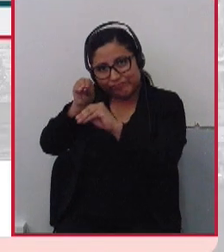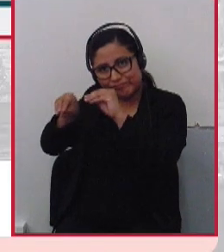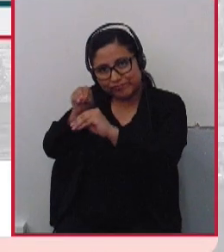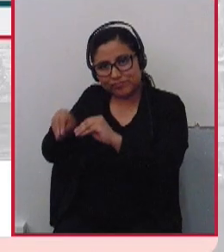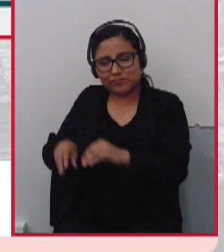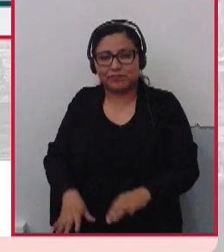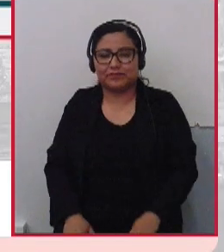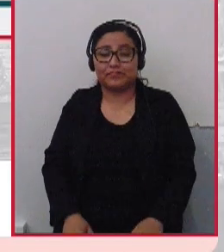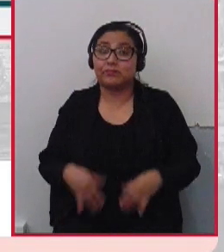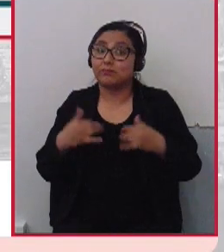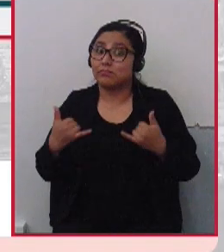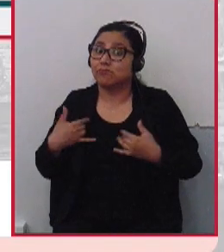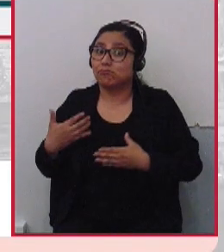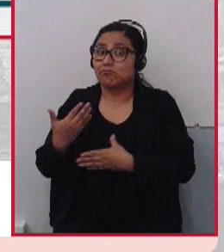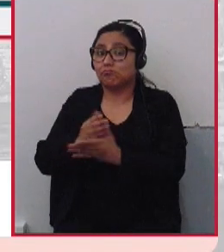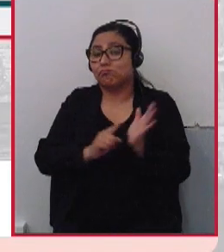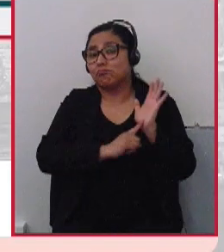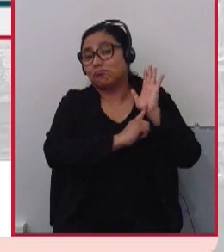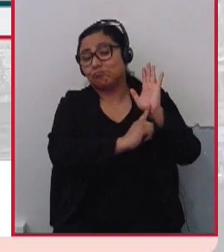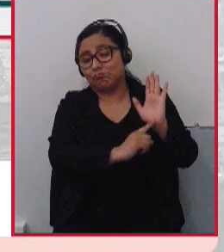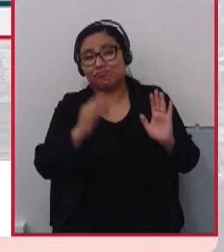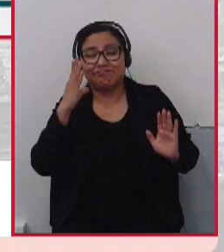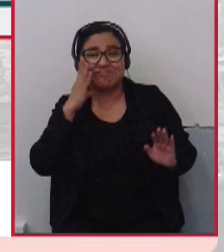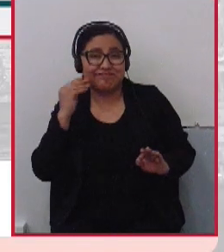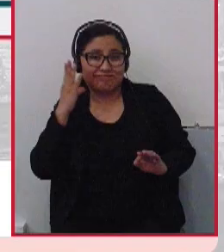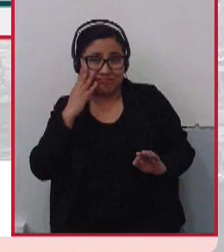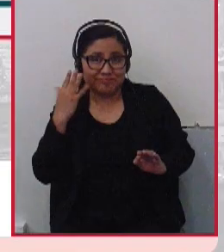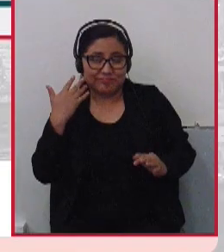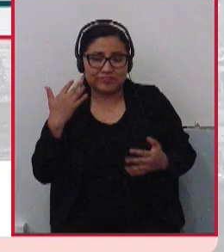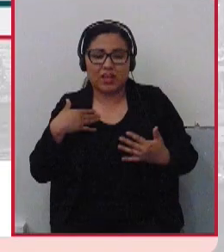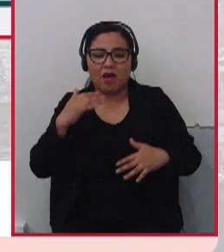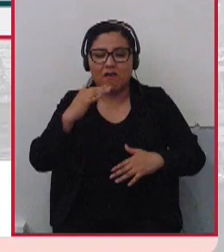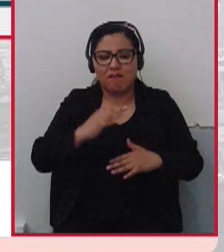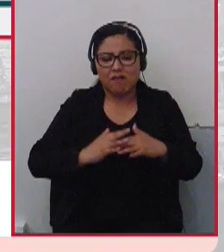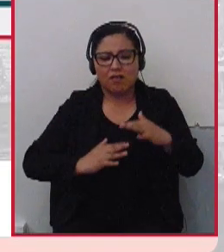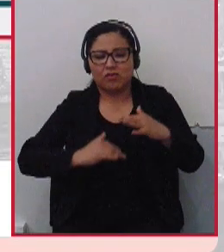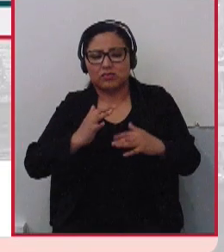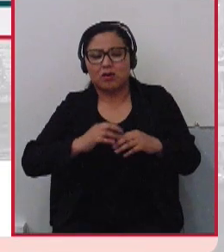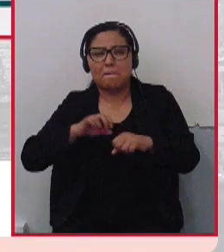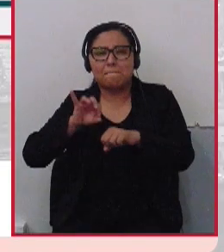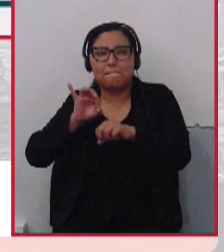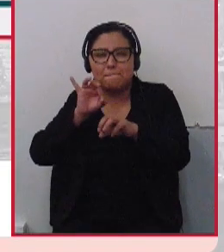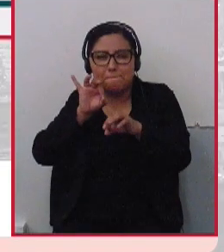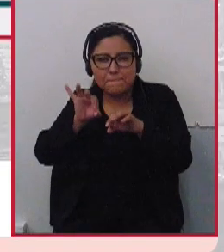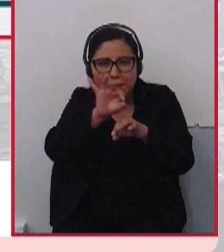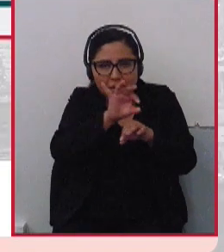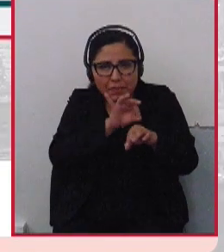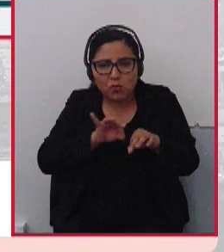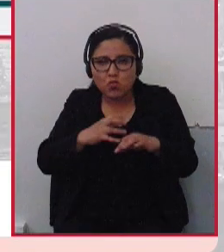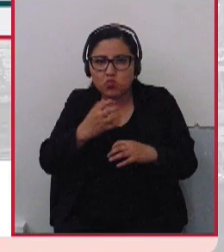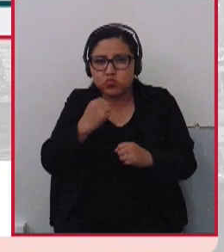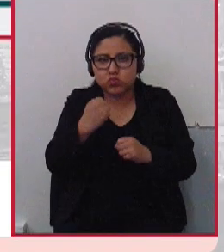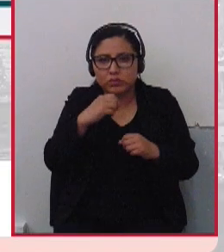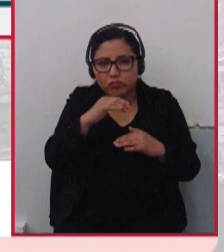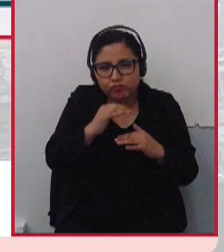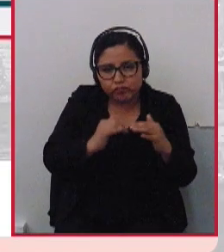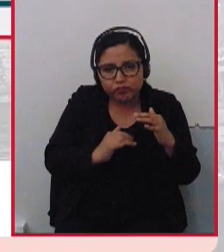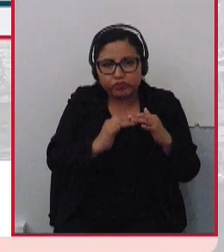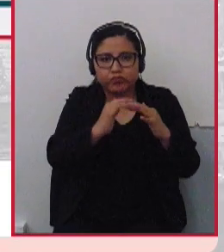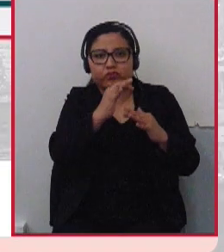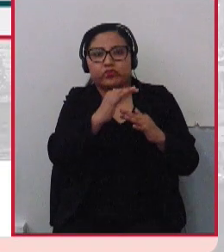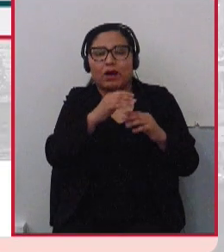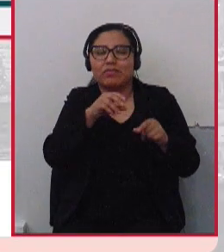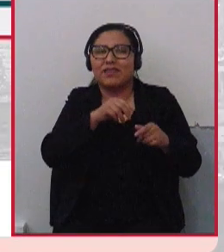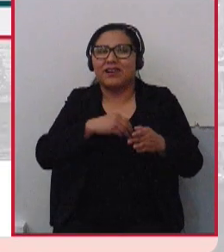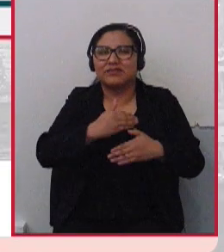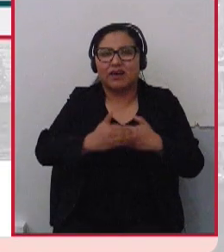Ahora les voy a compartir nuestra experiencia de la flotación de partículas gruesas que hemos venido desarrollando en Anglo American, cómo